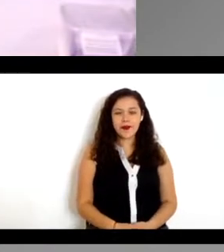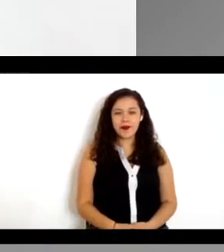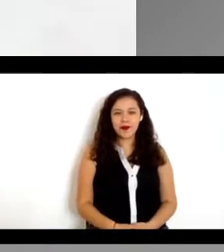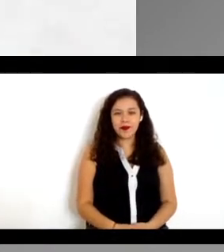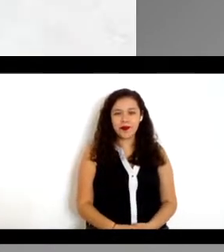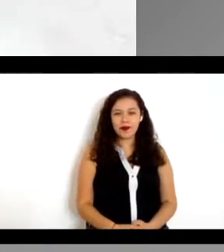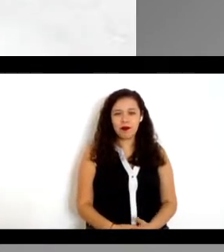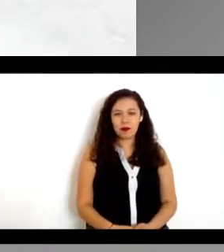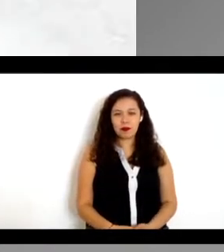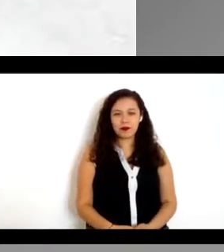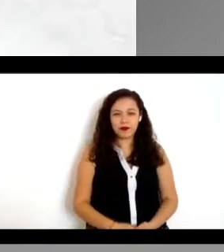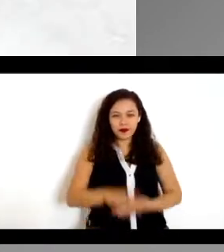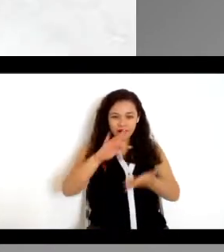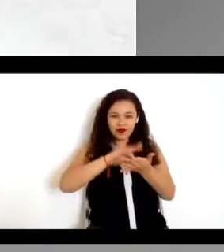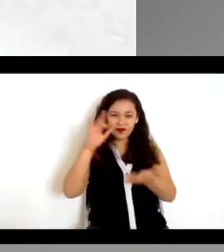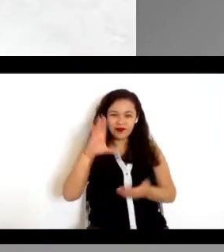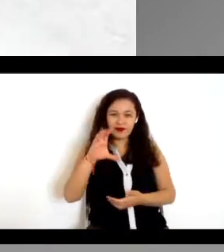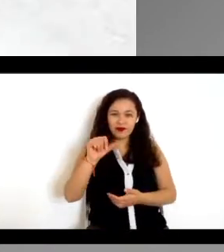Gracias, Carlos.